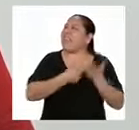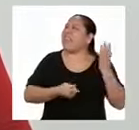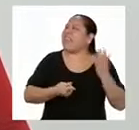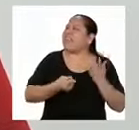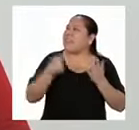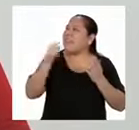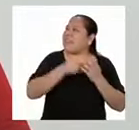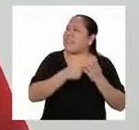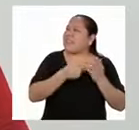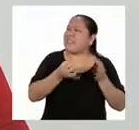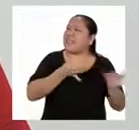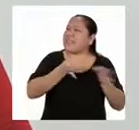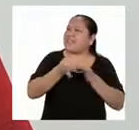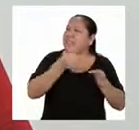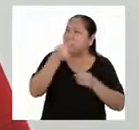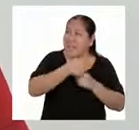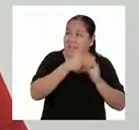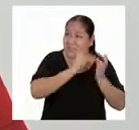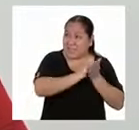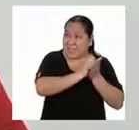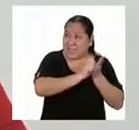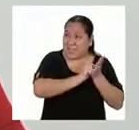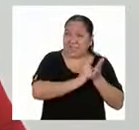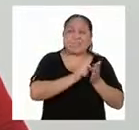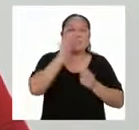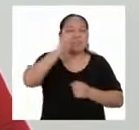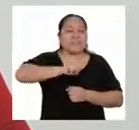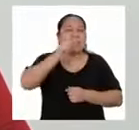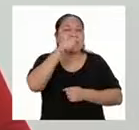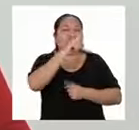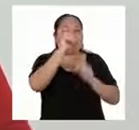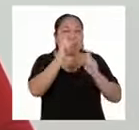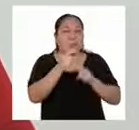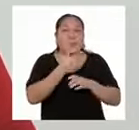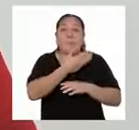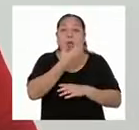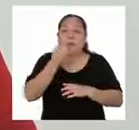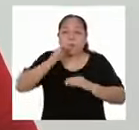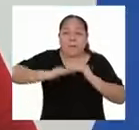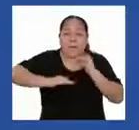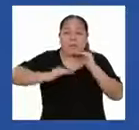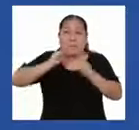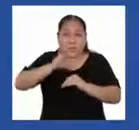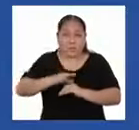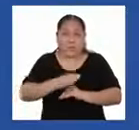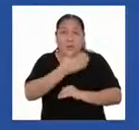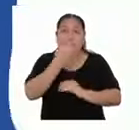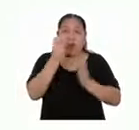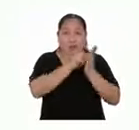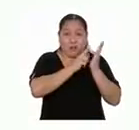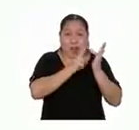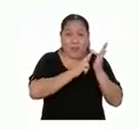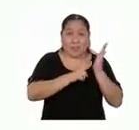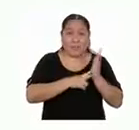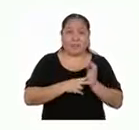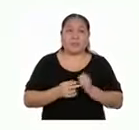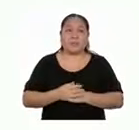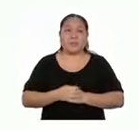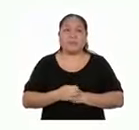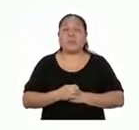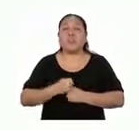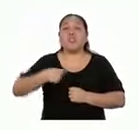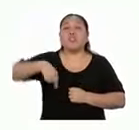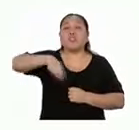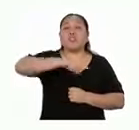clave. Pero creo que es mejor ir paso a paso. ¿Qué tal si lo leemos? Nosotros somos